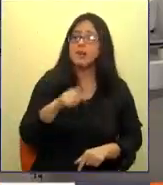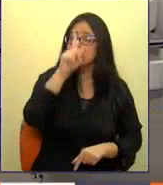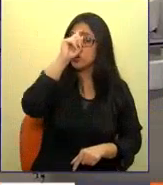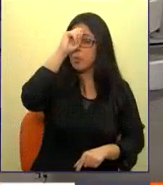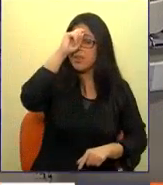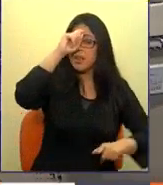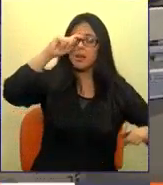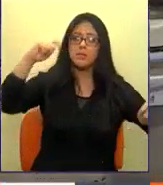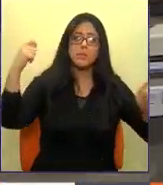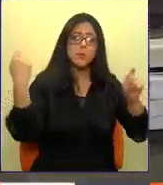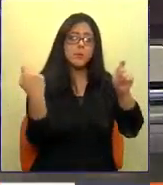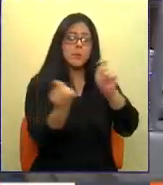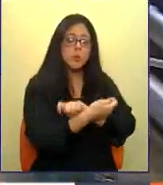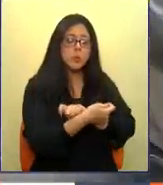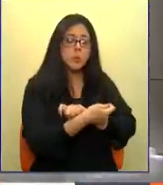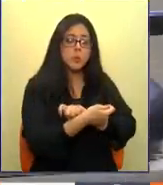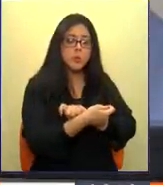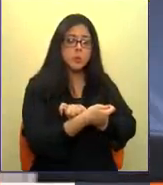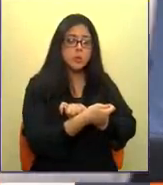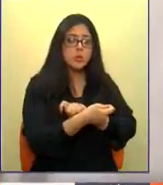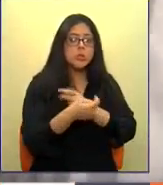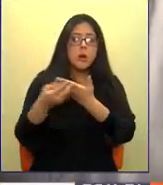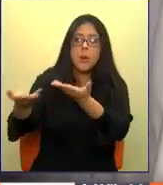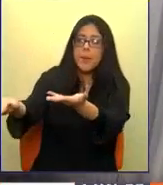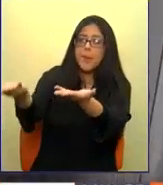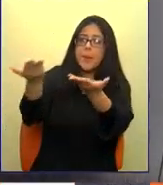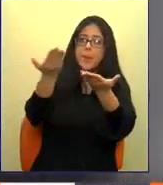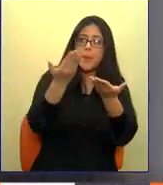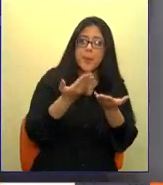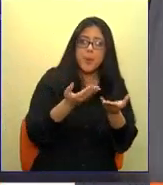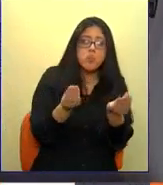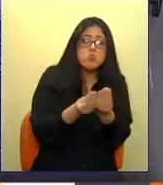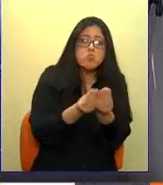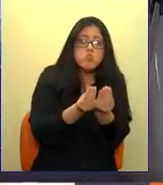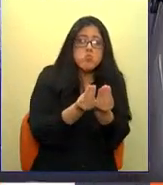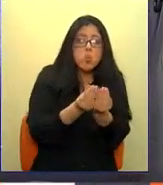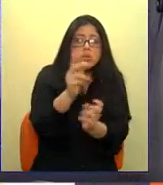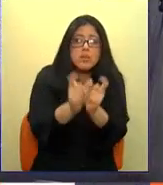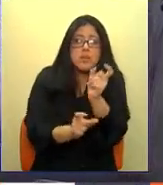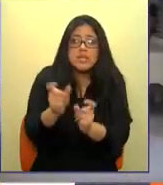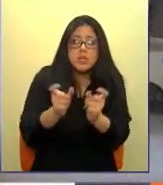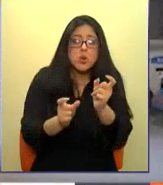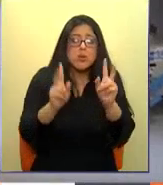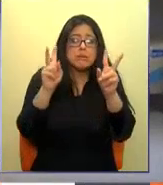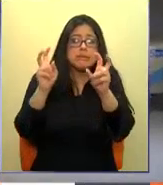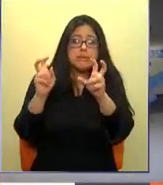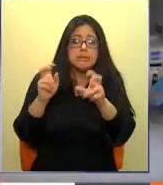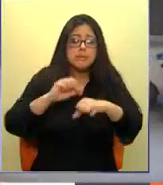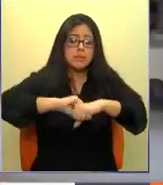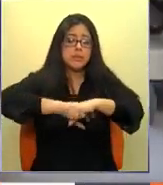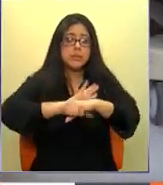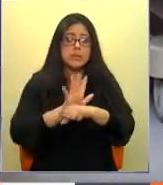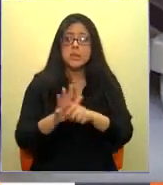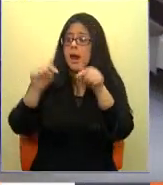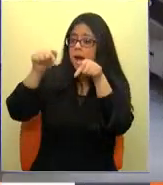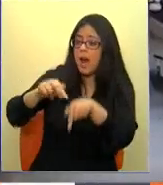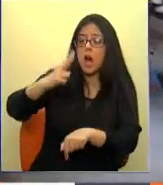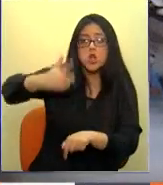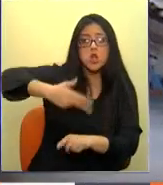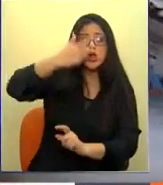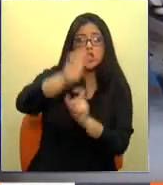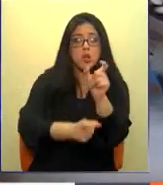cambiar y acomodarse para recibir las cientos de consultas por COVID. Acá llegamos a tener 18